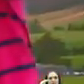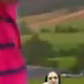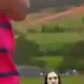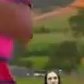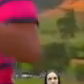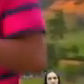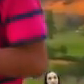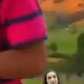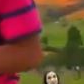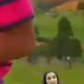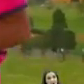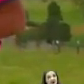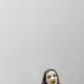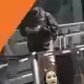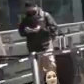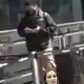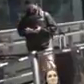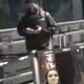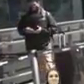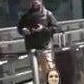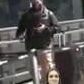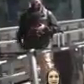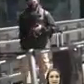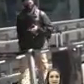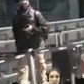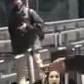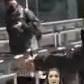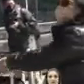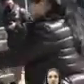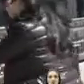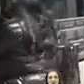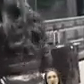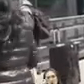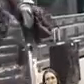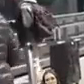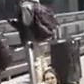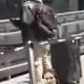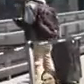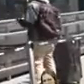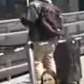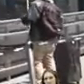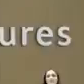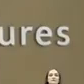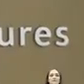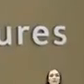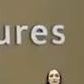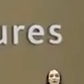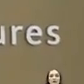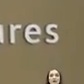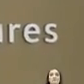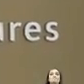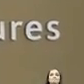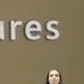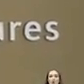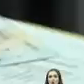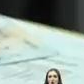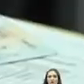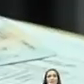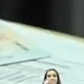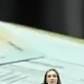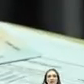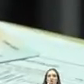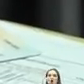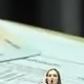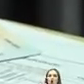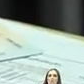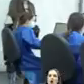el precio de la leche y sus derivados. Noticias del COVID. Desde mañana Colombia solicitará esquema completo de vacunación